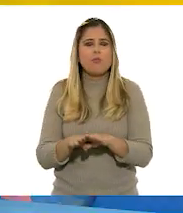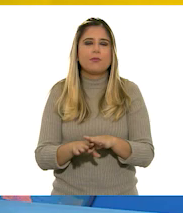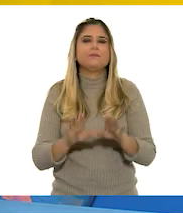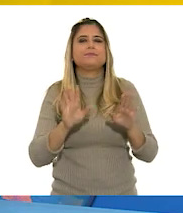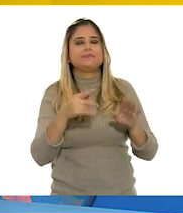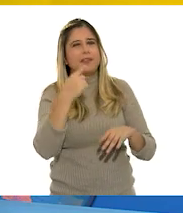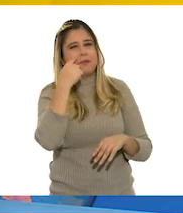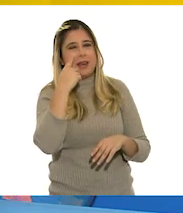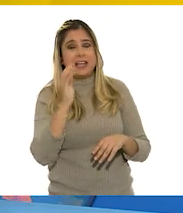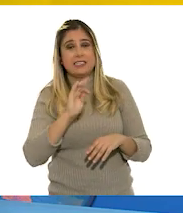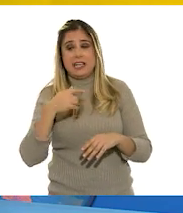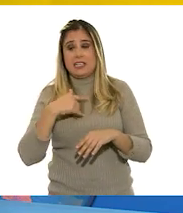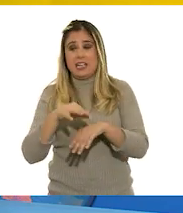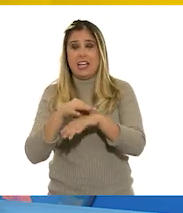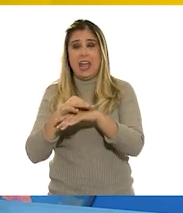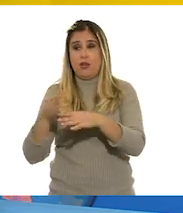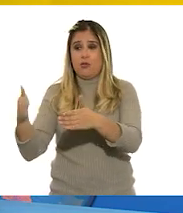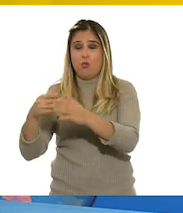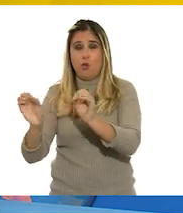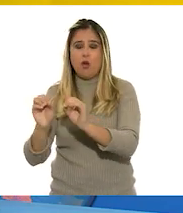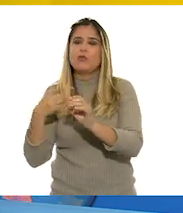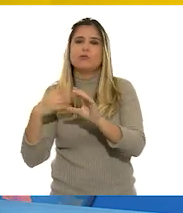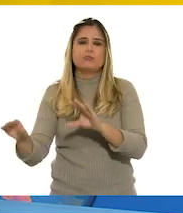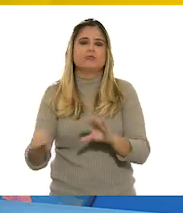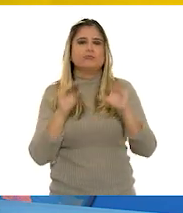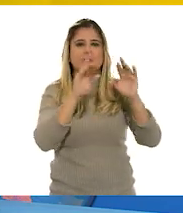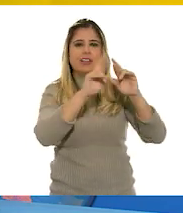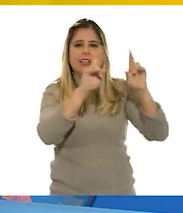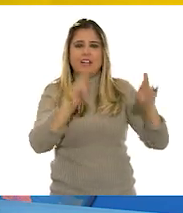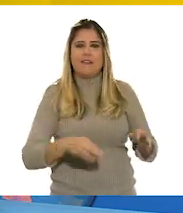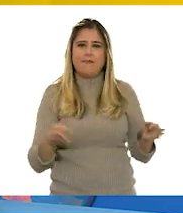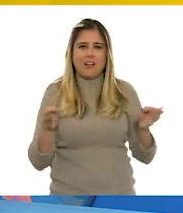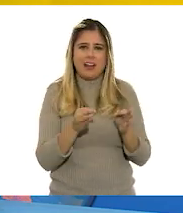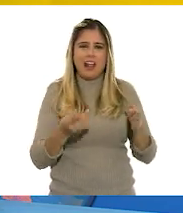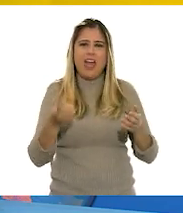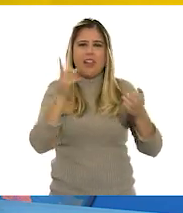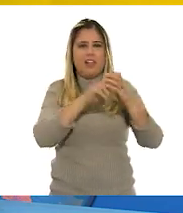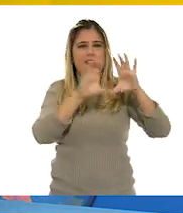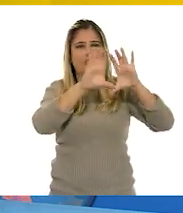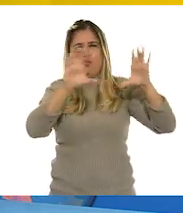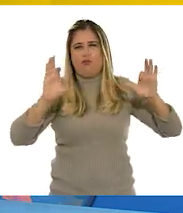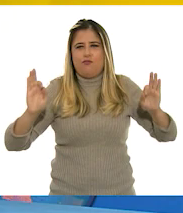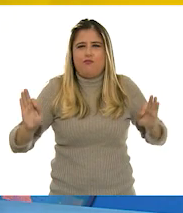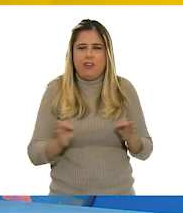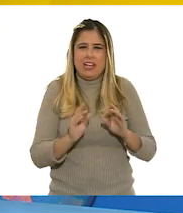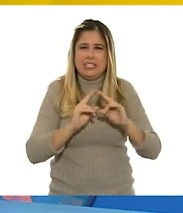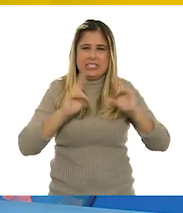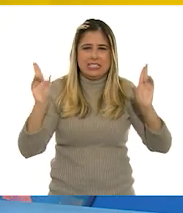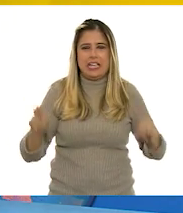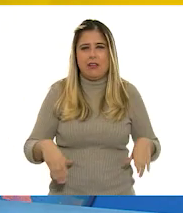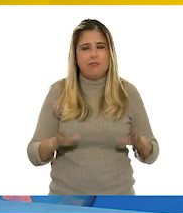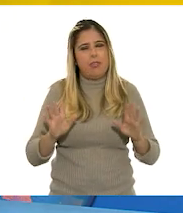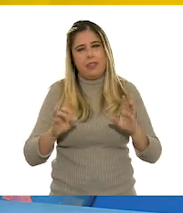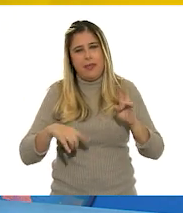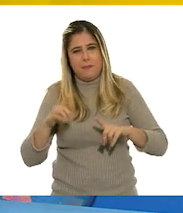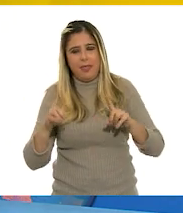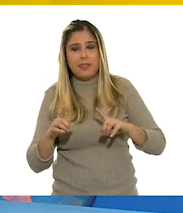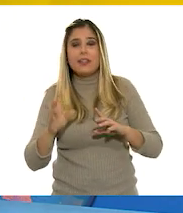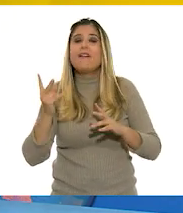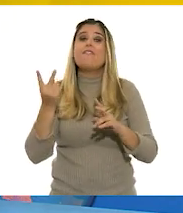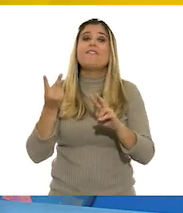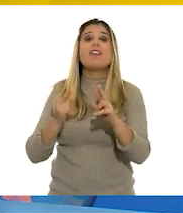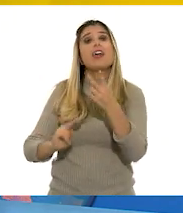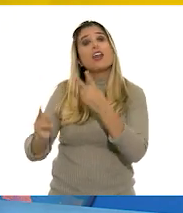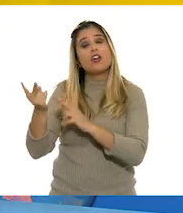cocino la carne de inmediato, la guardo en el refrigerador o incluso dentro del congelador, ¿no? Según el tipo de carne. Con las